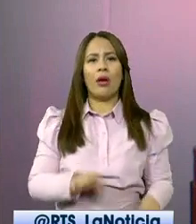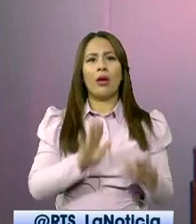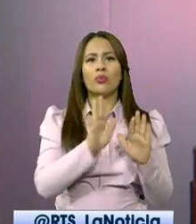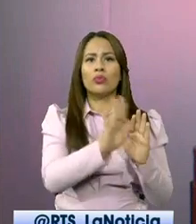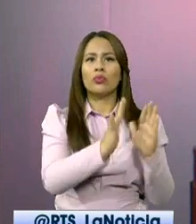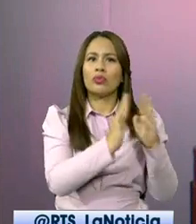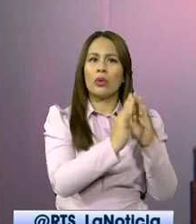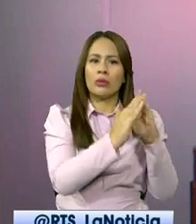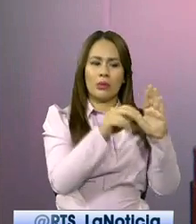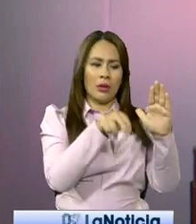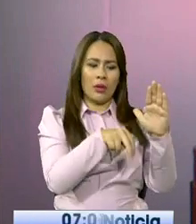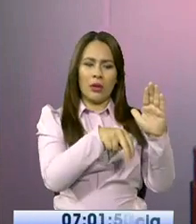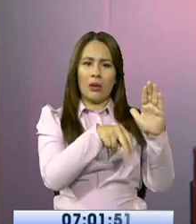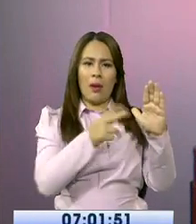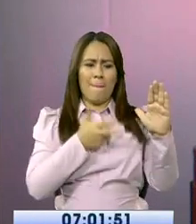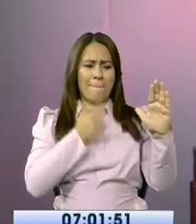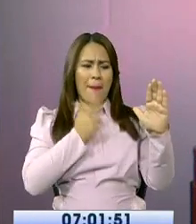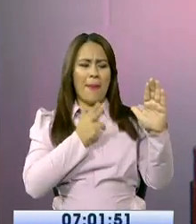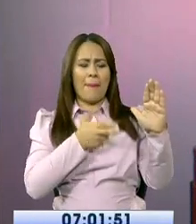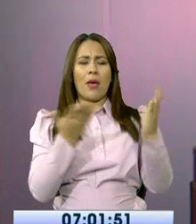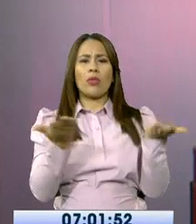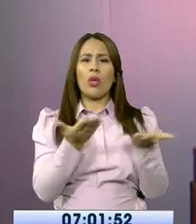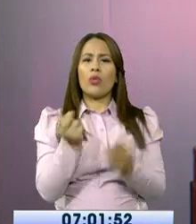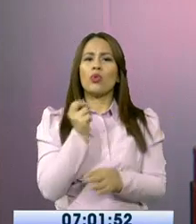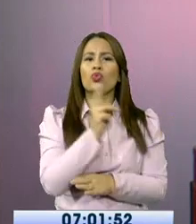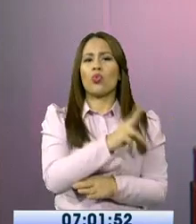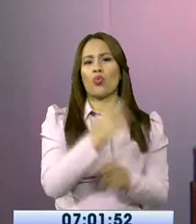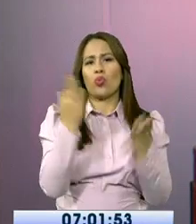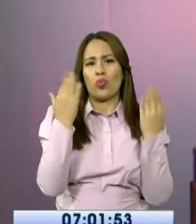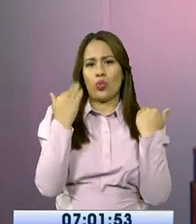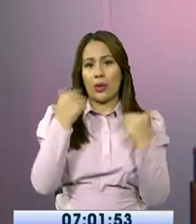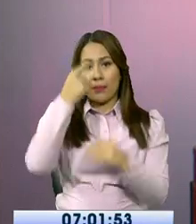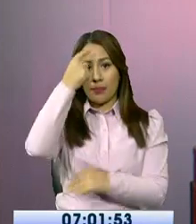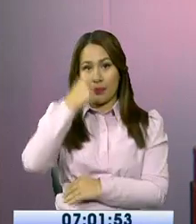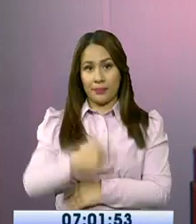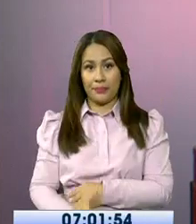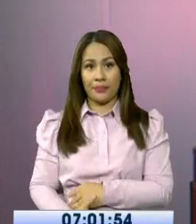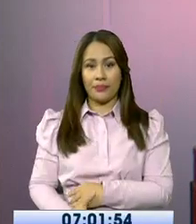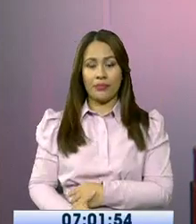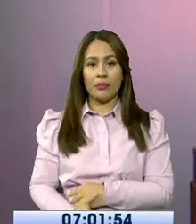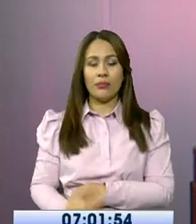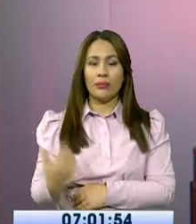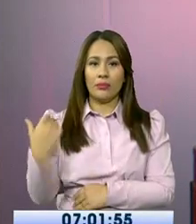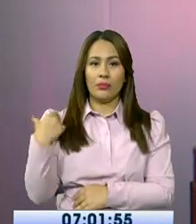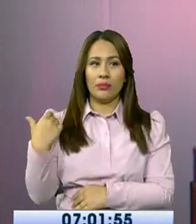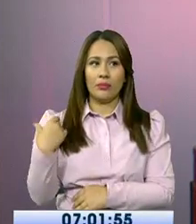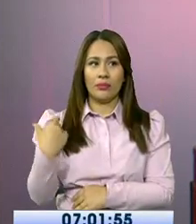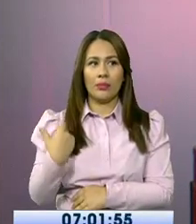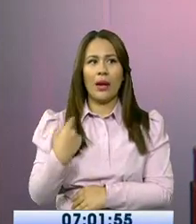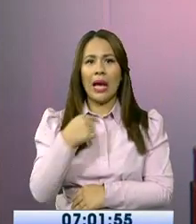su domicilio ubicado en el sur de Guayaquil. La víctima registraba antecedentes